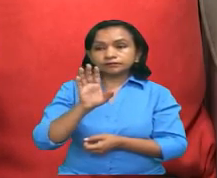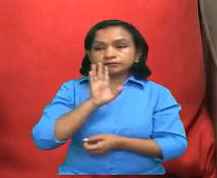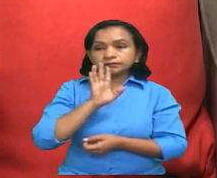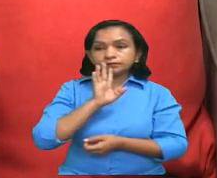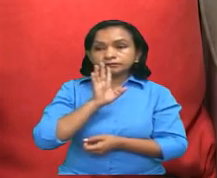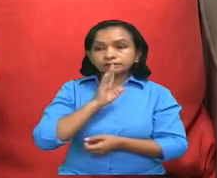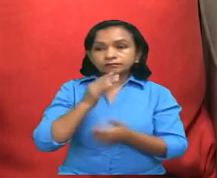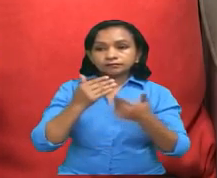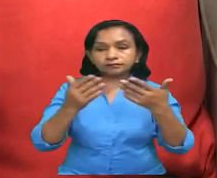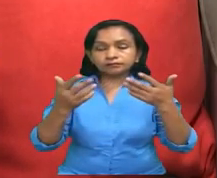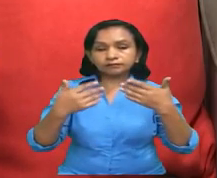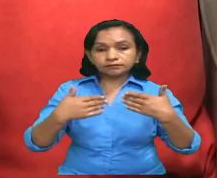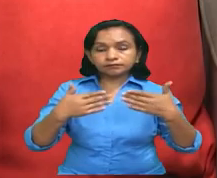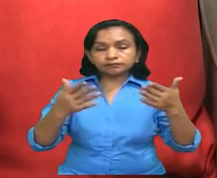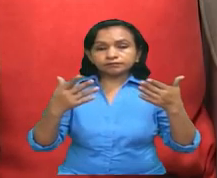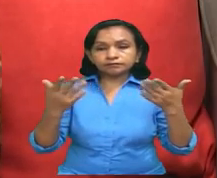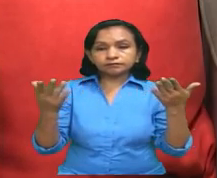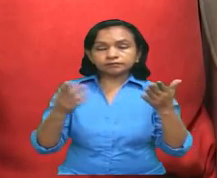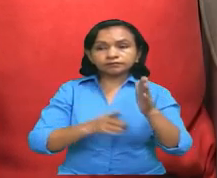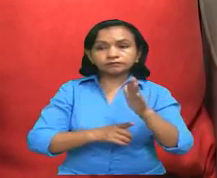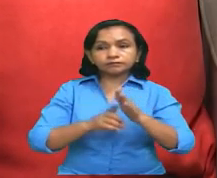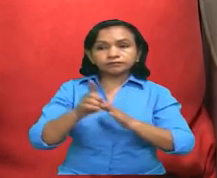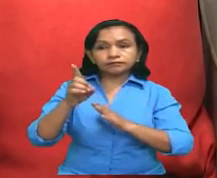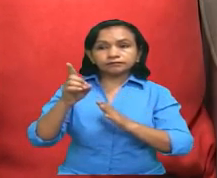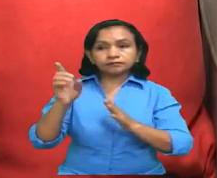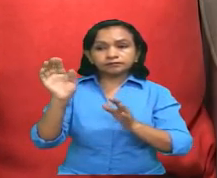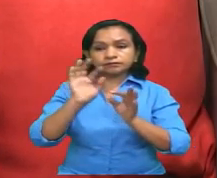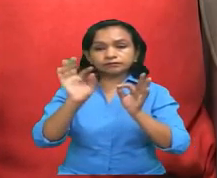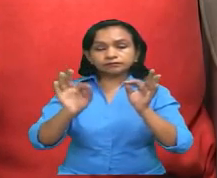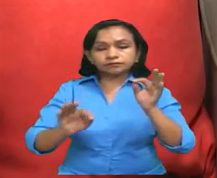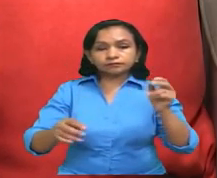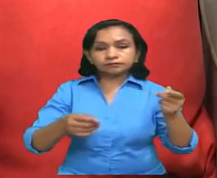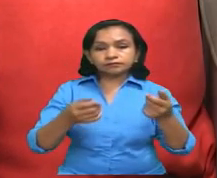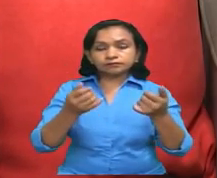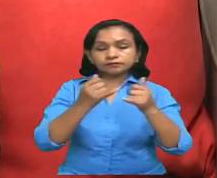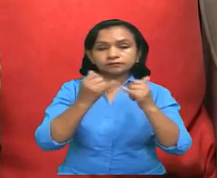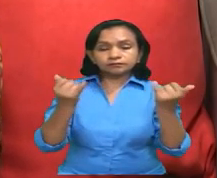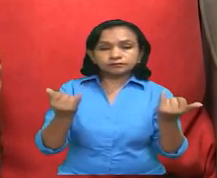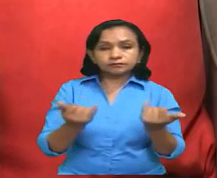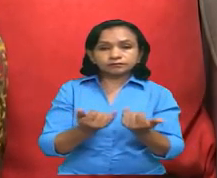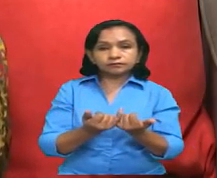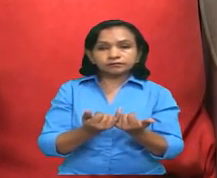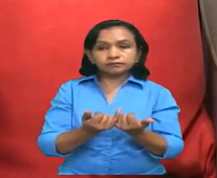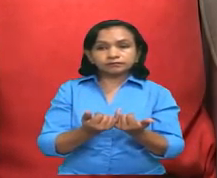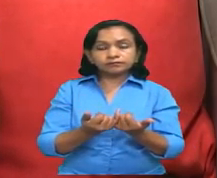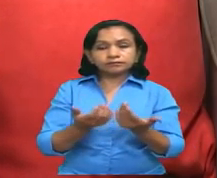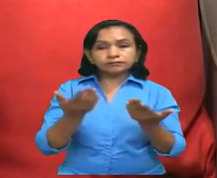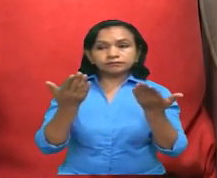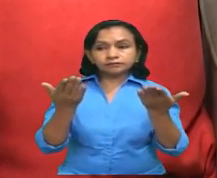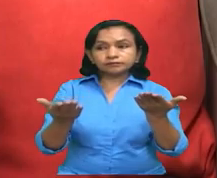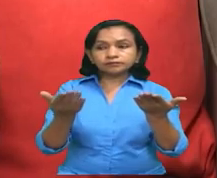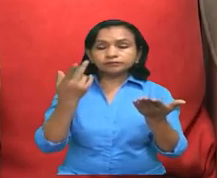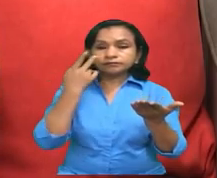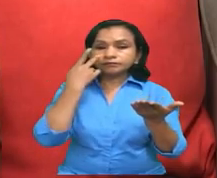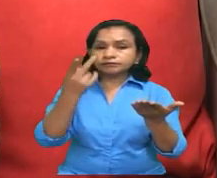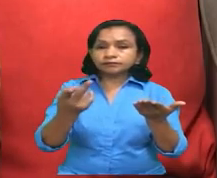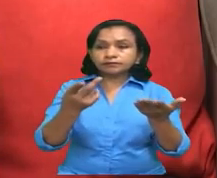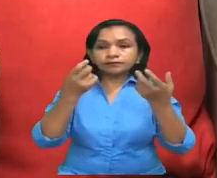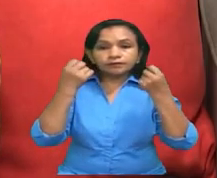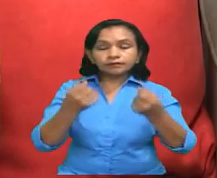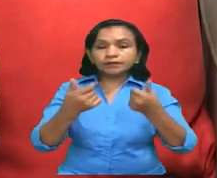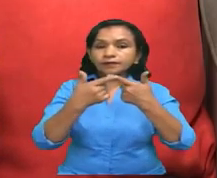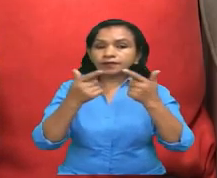estuvieron presentes ahí. Nosotros vamos a dejarle a continuación las declaraciones del presidente de CONIMIPYME, Leonardo Torres,